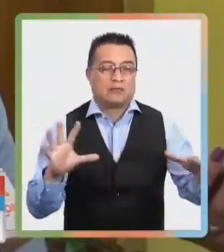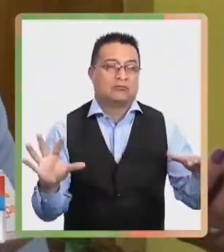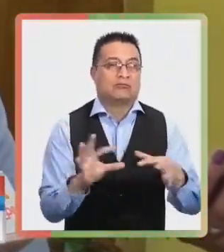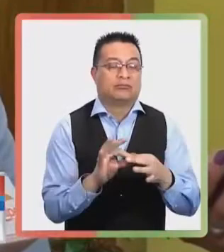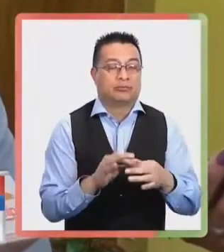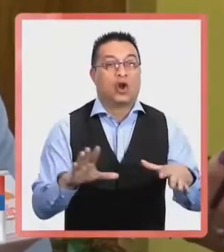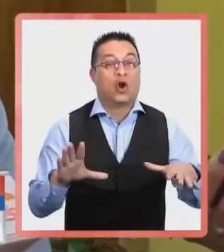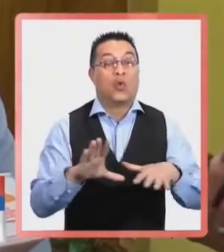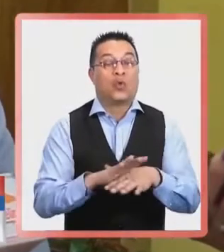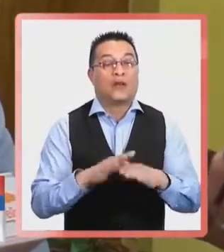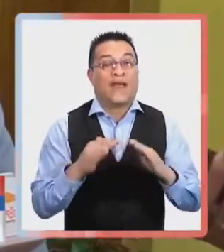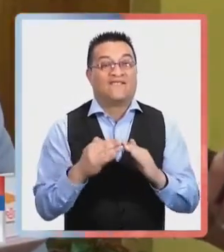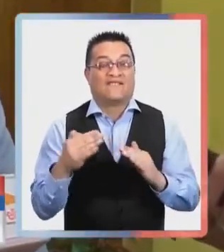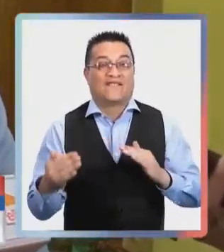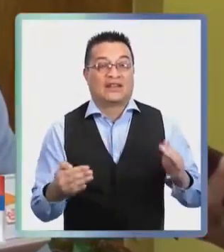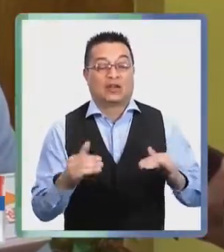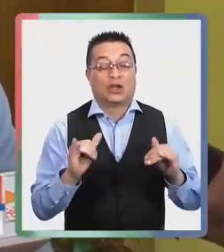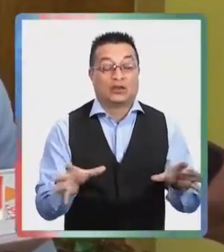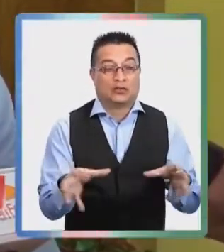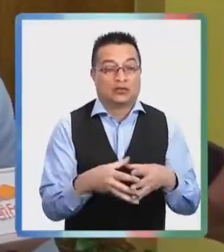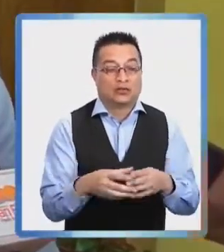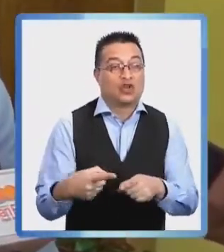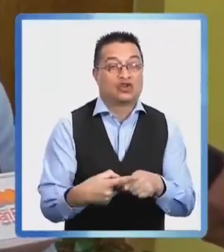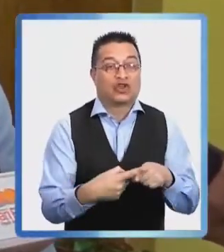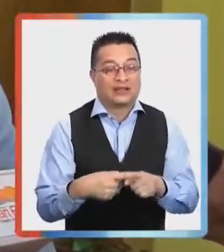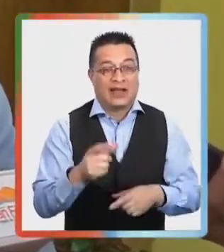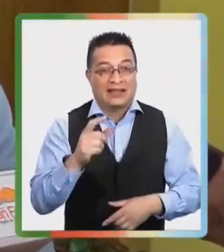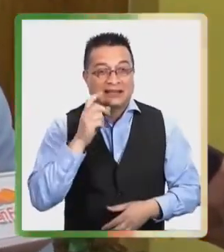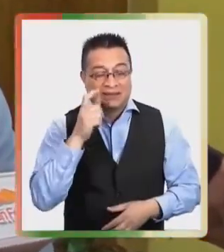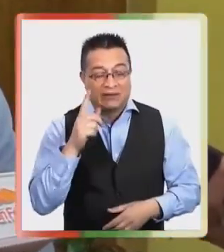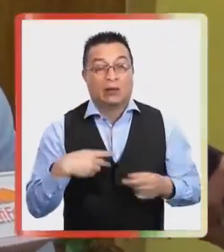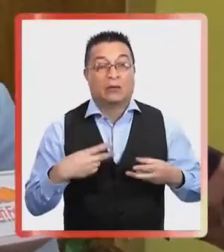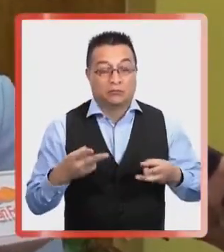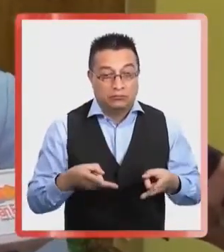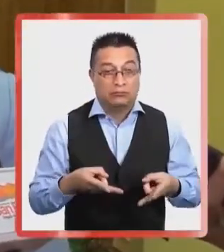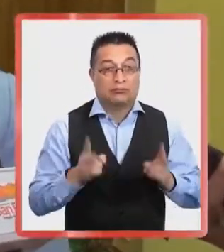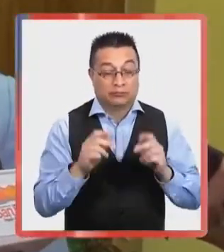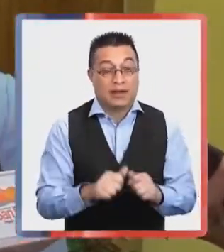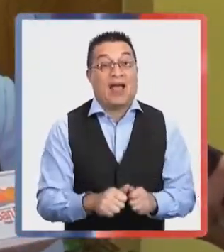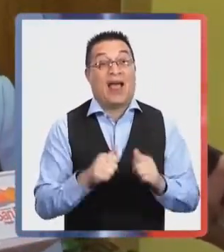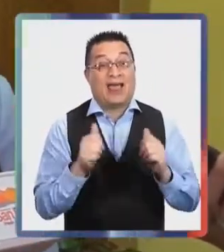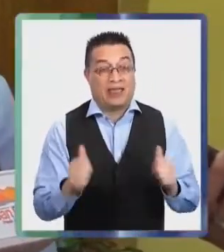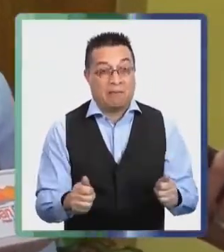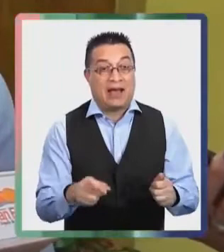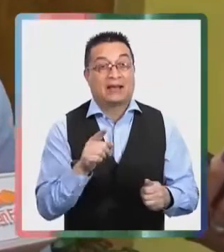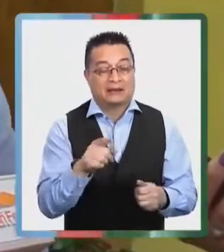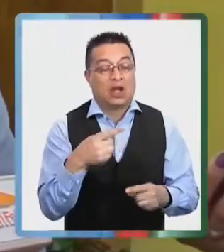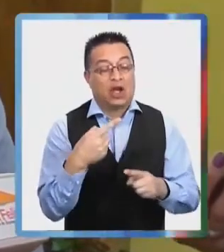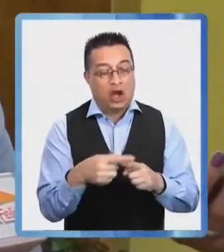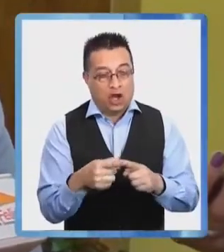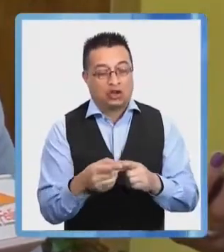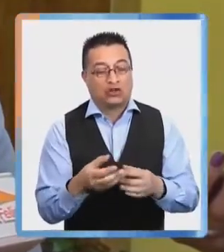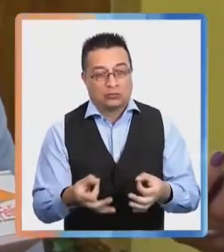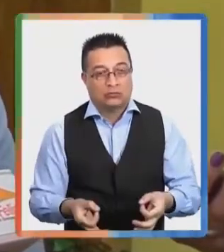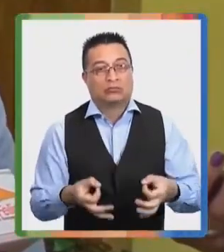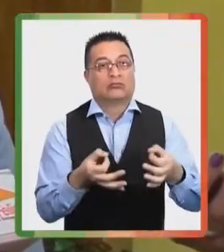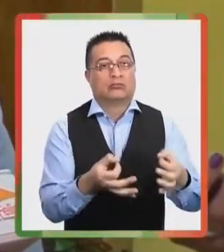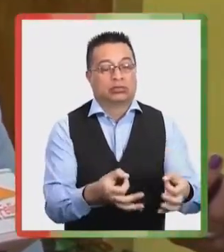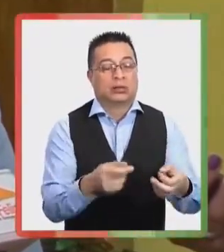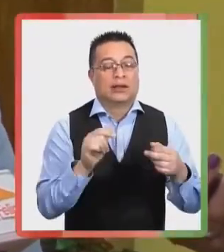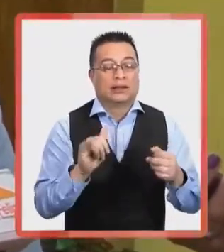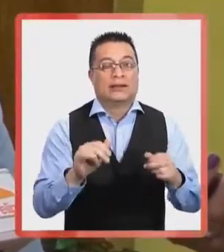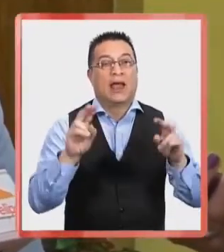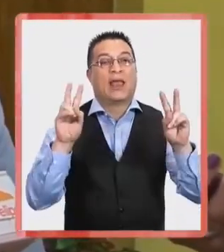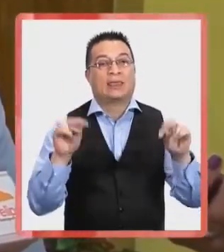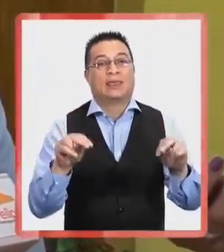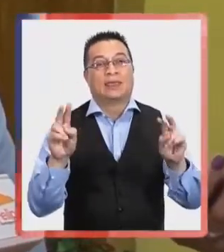más mancomunada con las juntas de vecinos y organizaciones de la sociedad civil que permiten además levantar otro tipo de